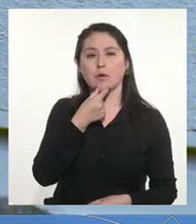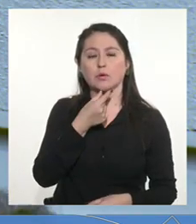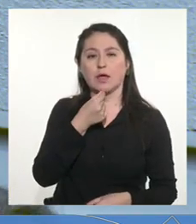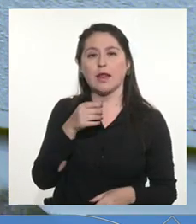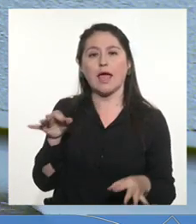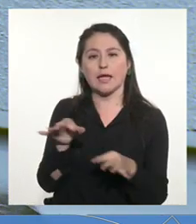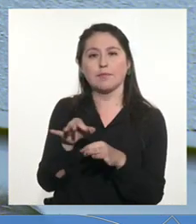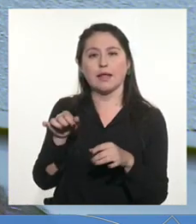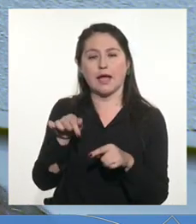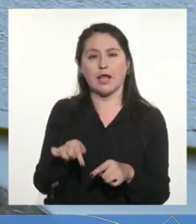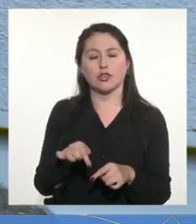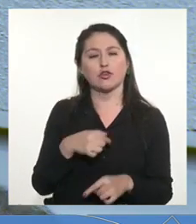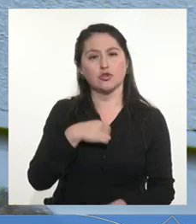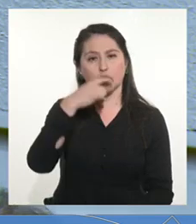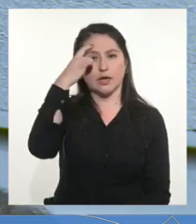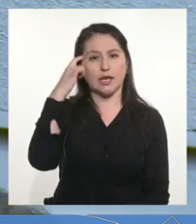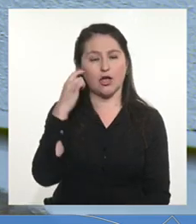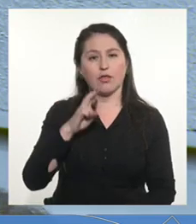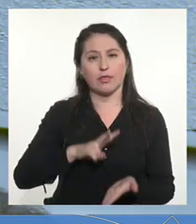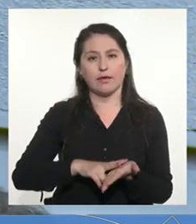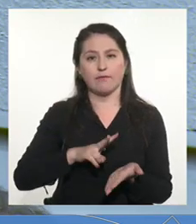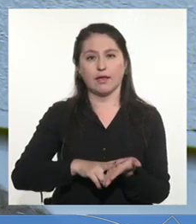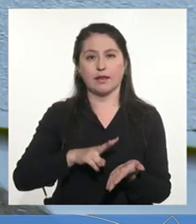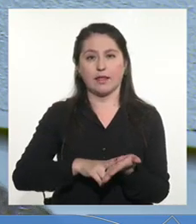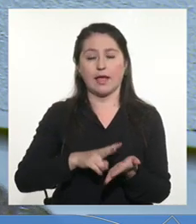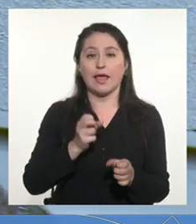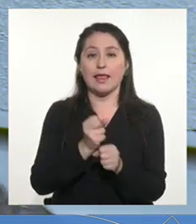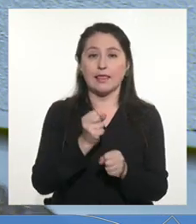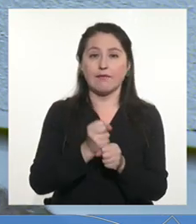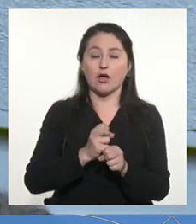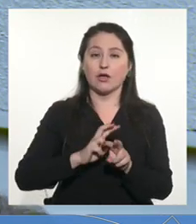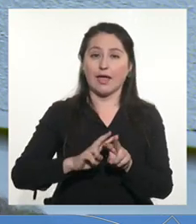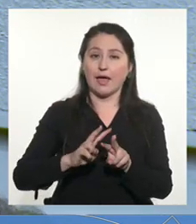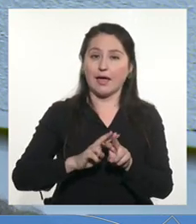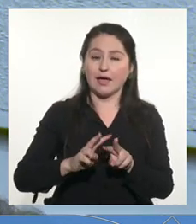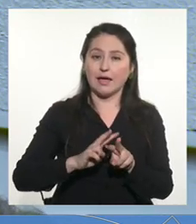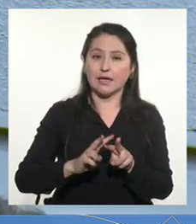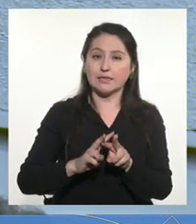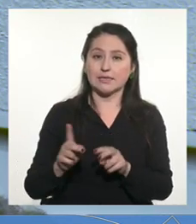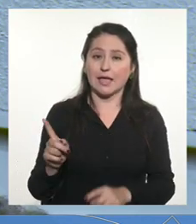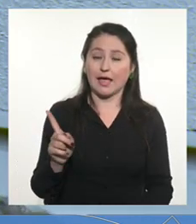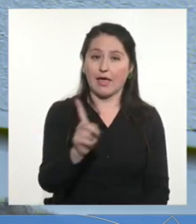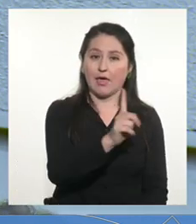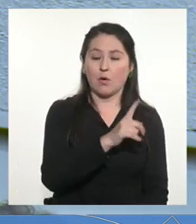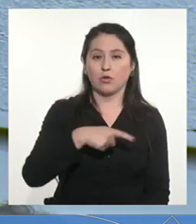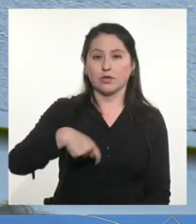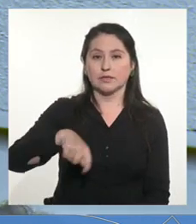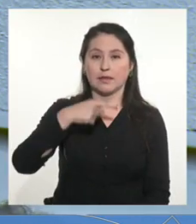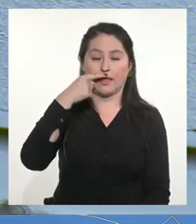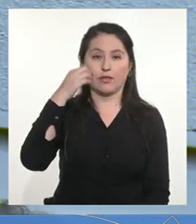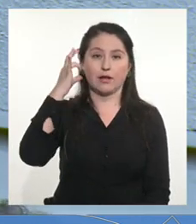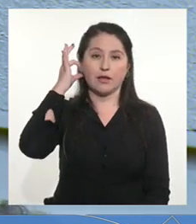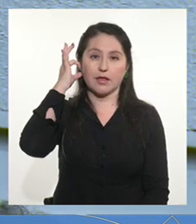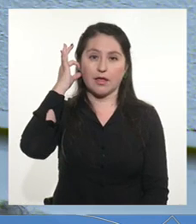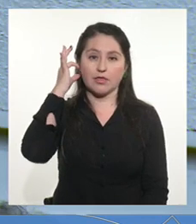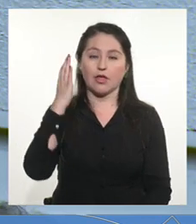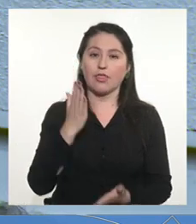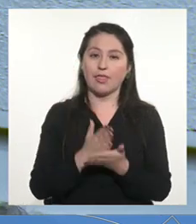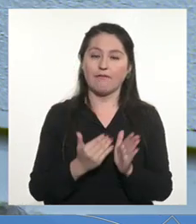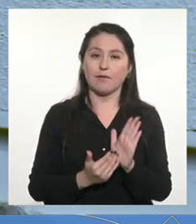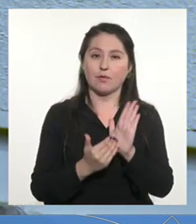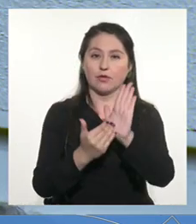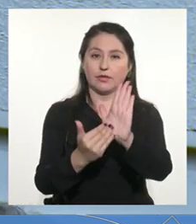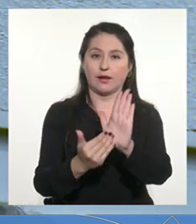yo creo sinceramente que el trabajo legislativo que desarrolla cada una de las senadoras y senadores debe ser reflejado íntegramente